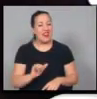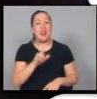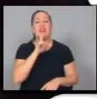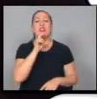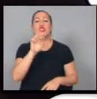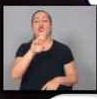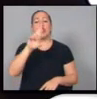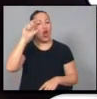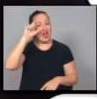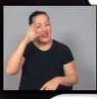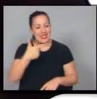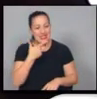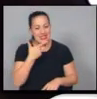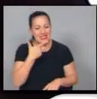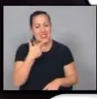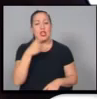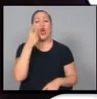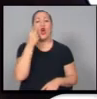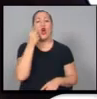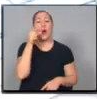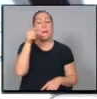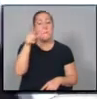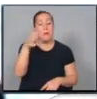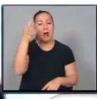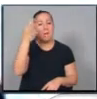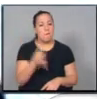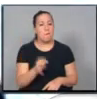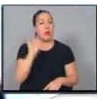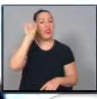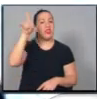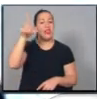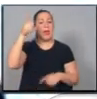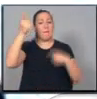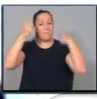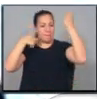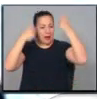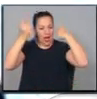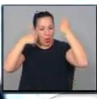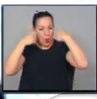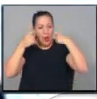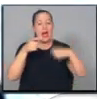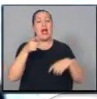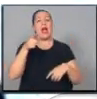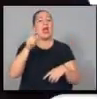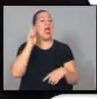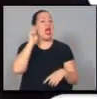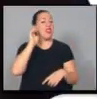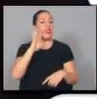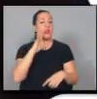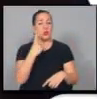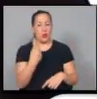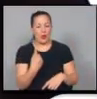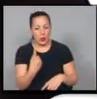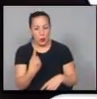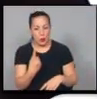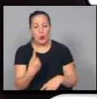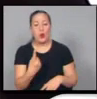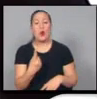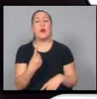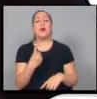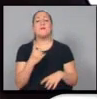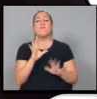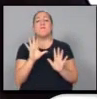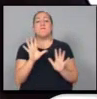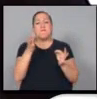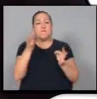Fernández Torres. Es un ciudadano de nacionalidad paraguaya. Se sabe que tiene 51 años, según trascendió